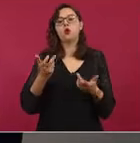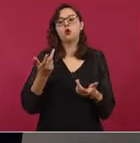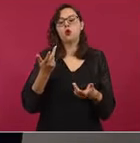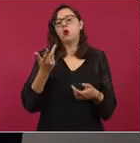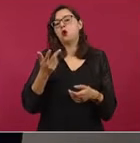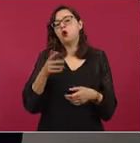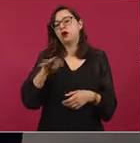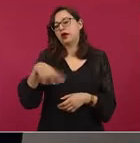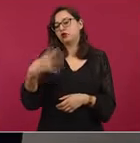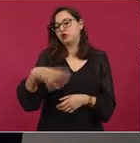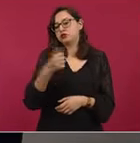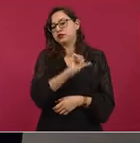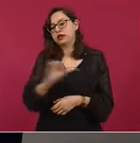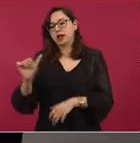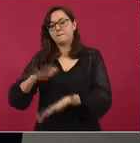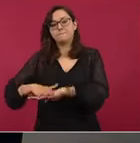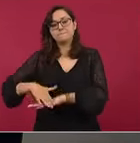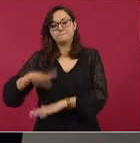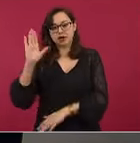crónicas. Gracias.